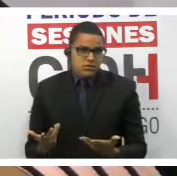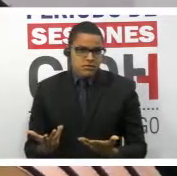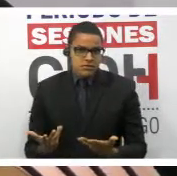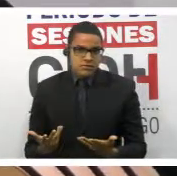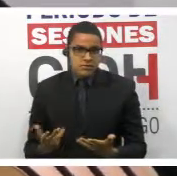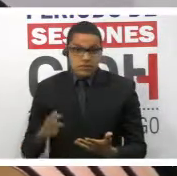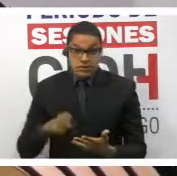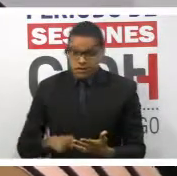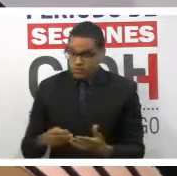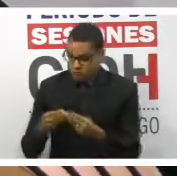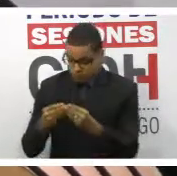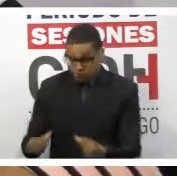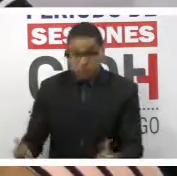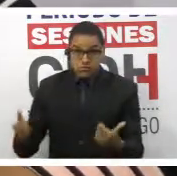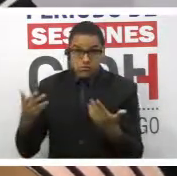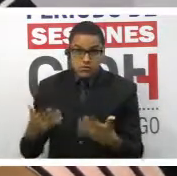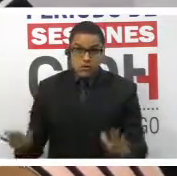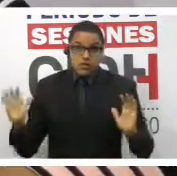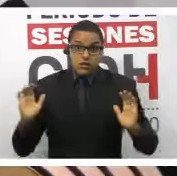estructurales